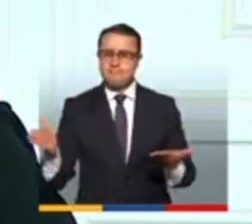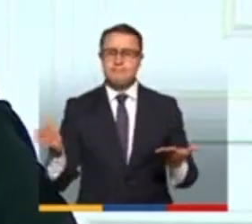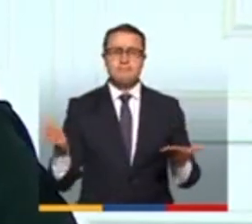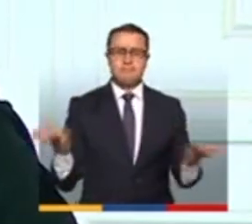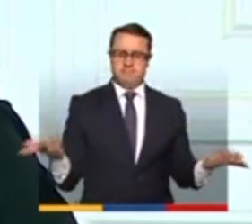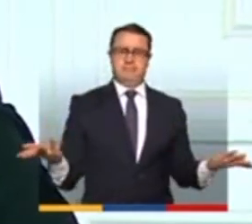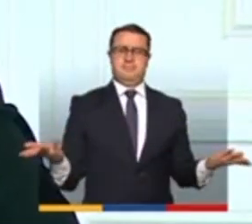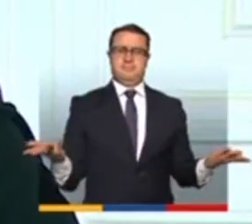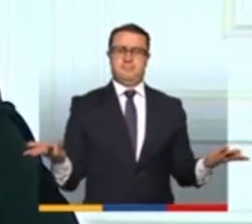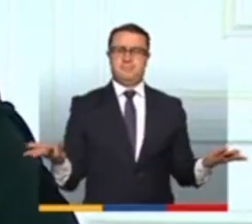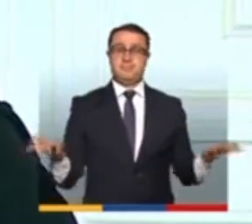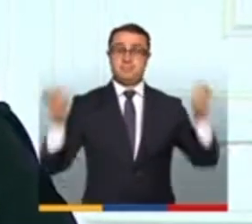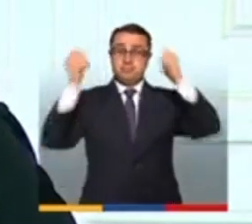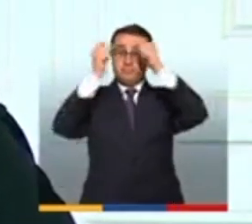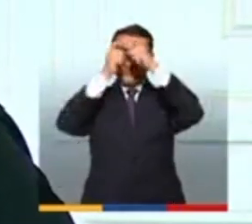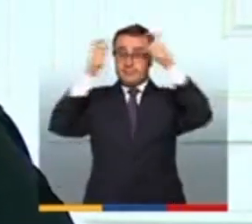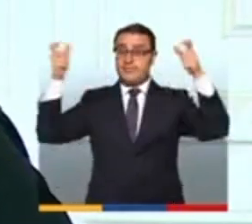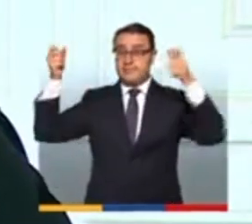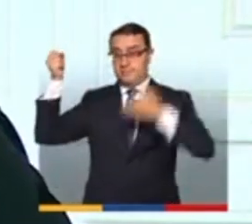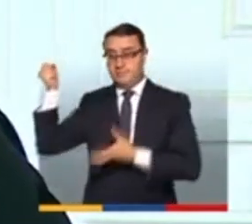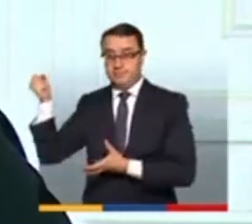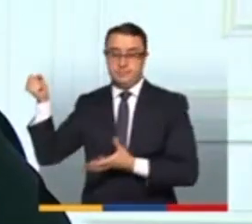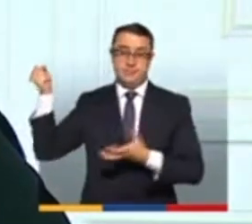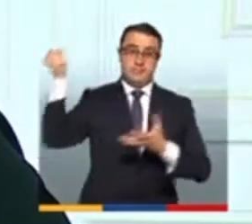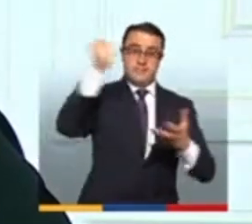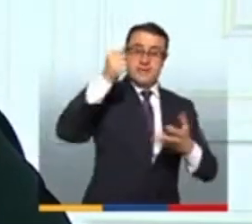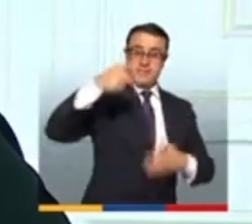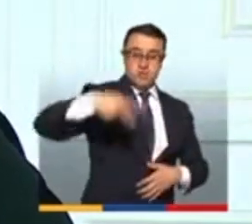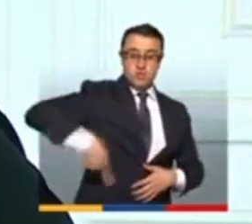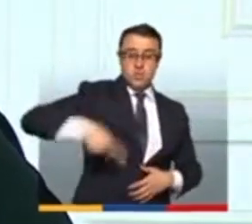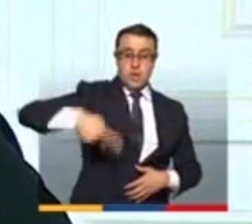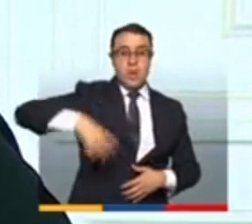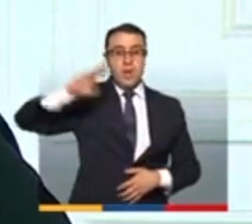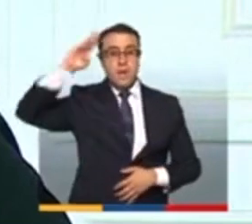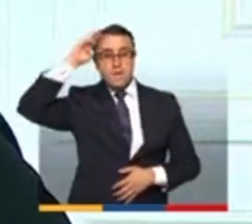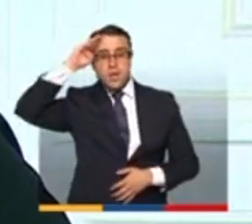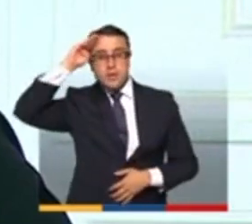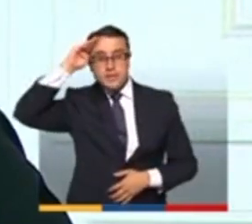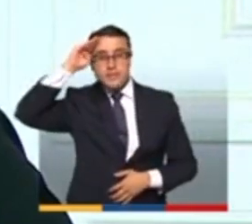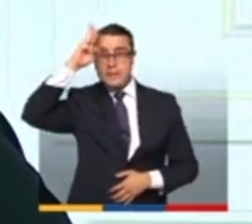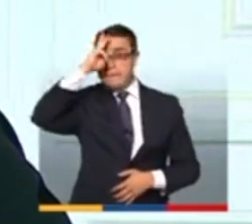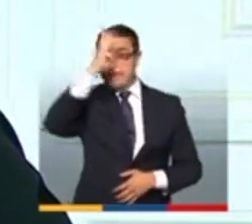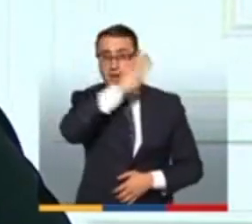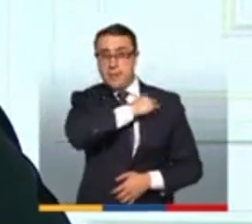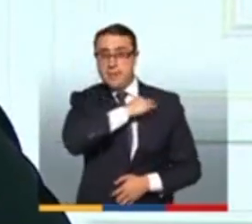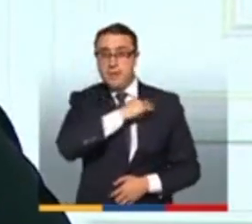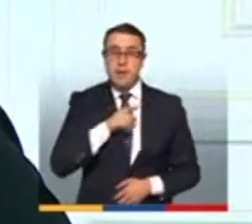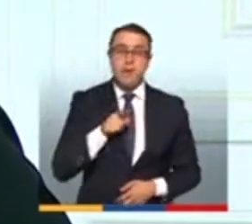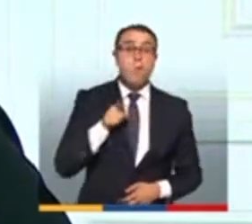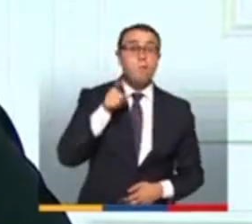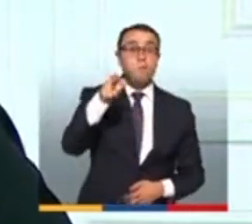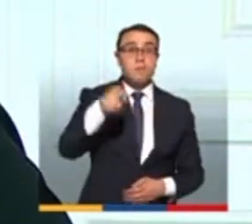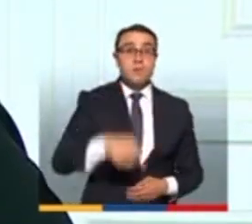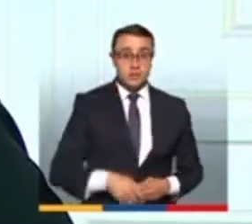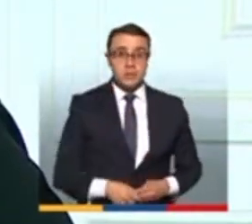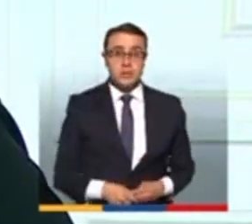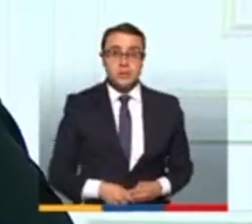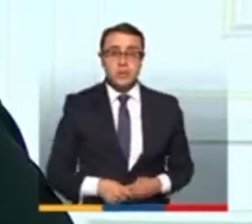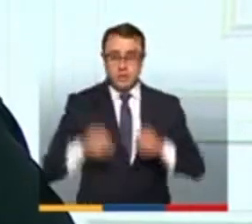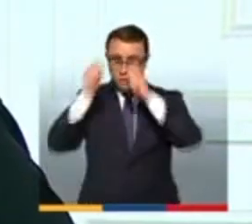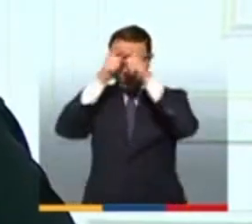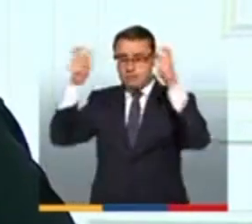con recursos públicos que se sustentan las escuelas de policía militares? Si es con recursos públicos, ¿por